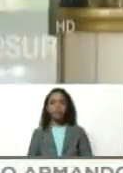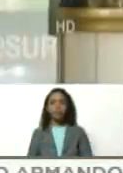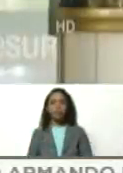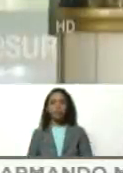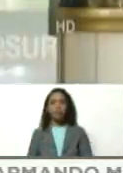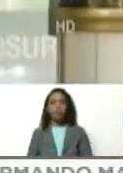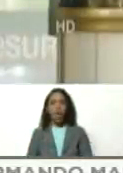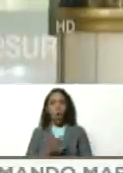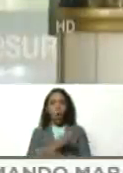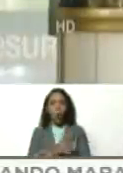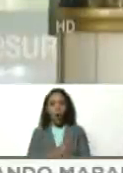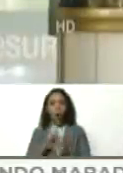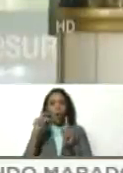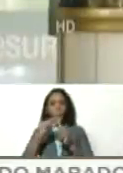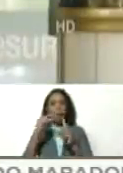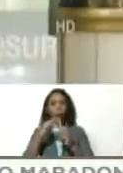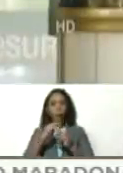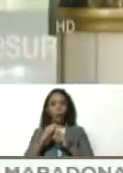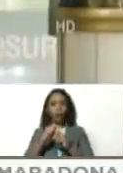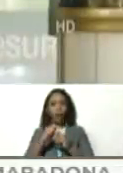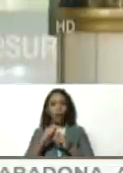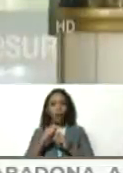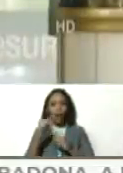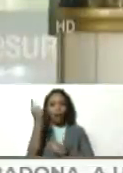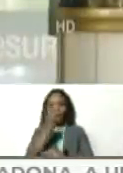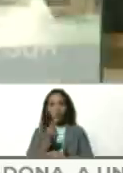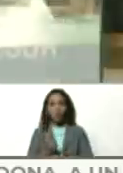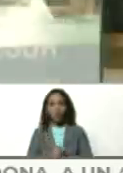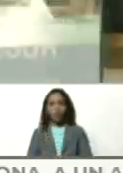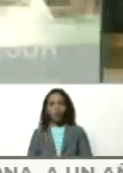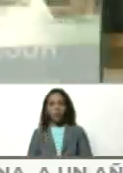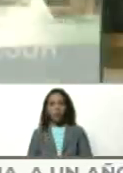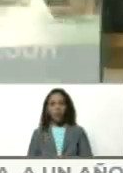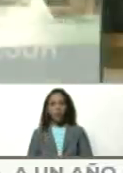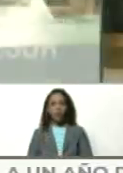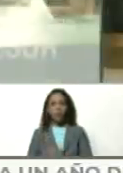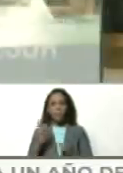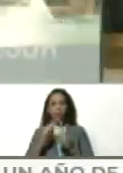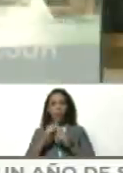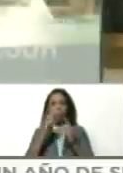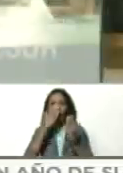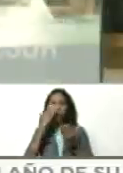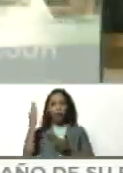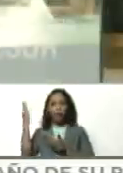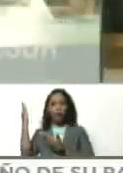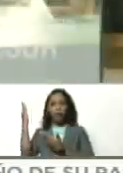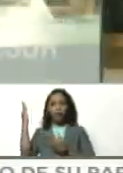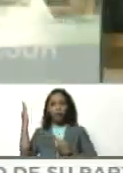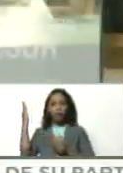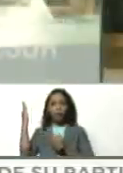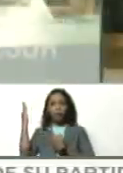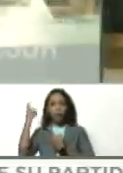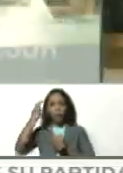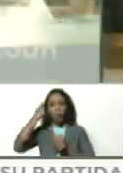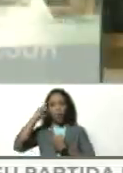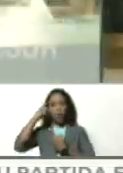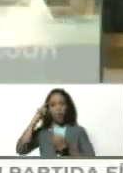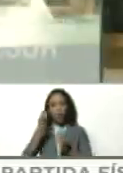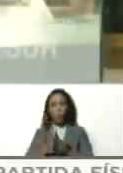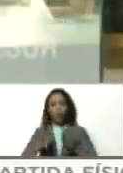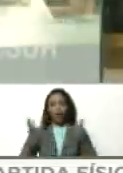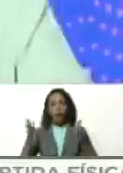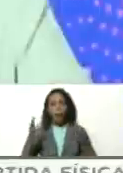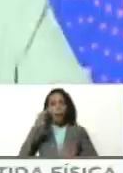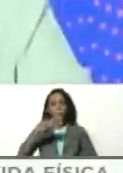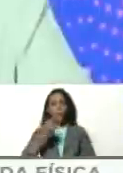Juega con las palabras y la figura de Maradona. Vamos a ver un recuerdo para nuestro gran pibe